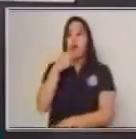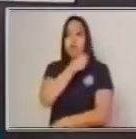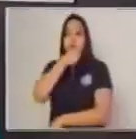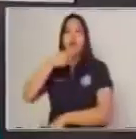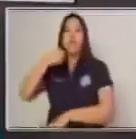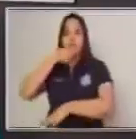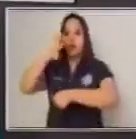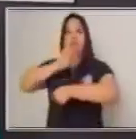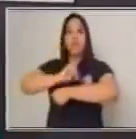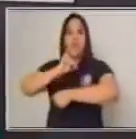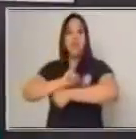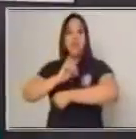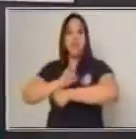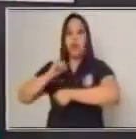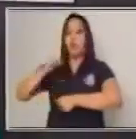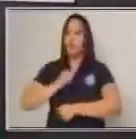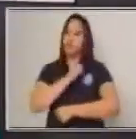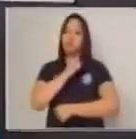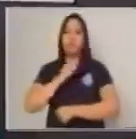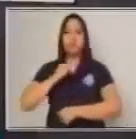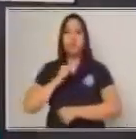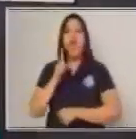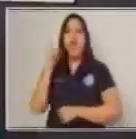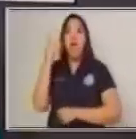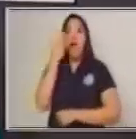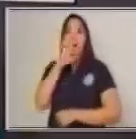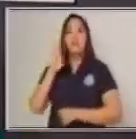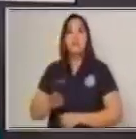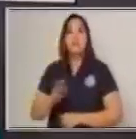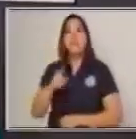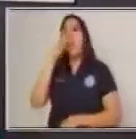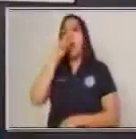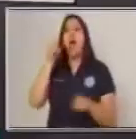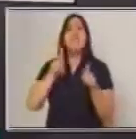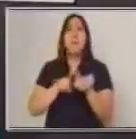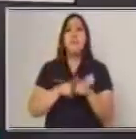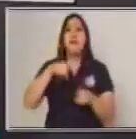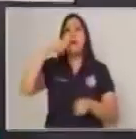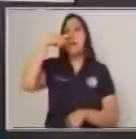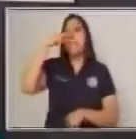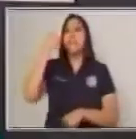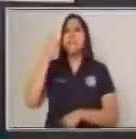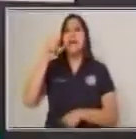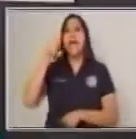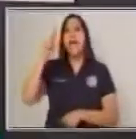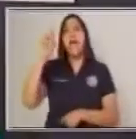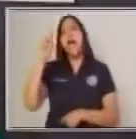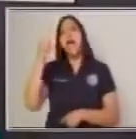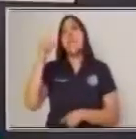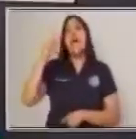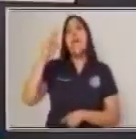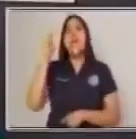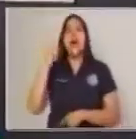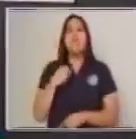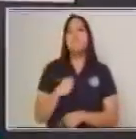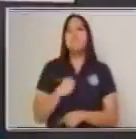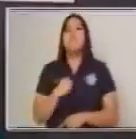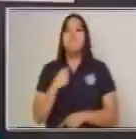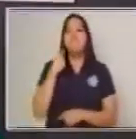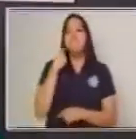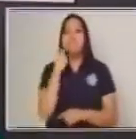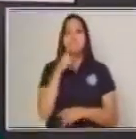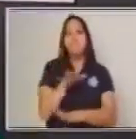los domingos. María también tararea en casa. ¿Qué es tararear? Es hacer